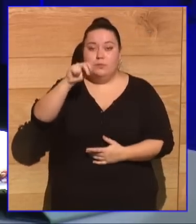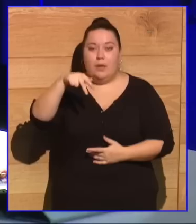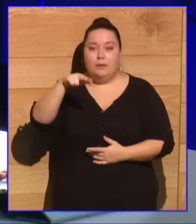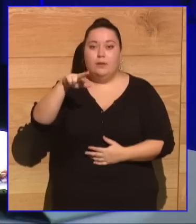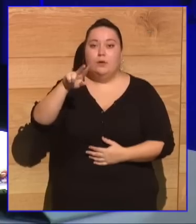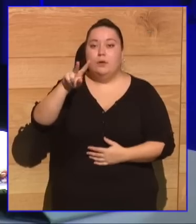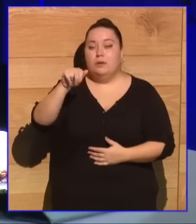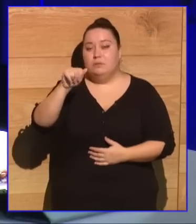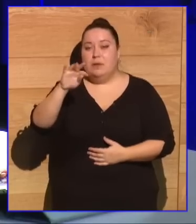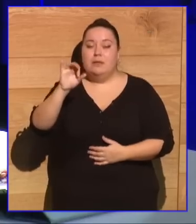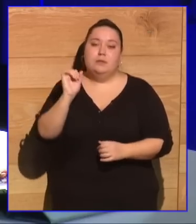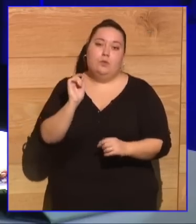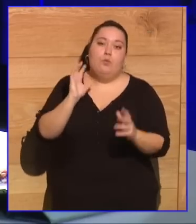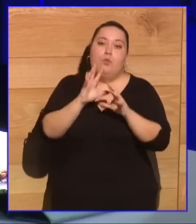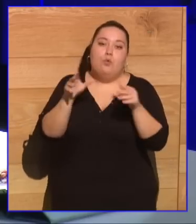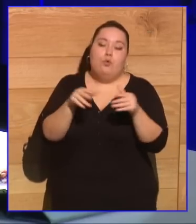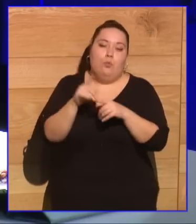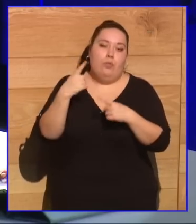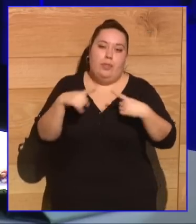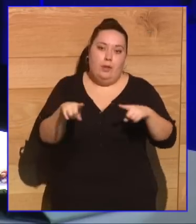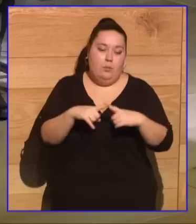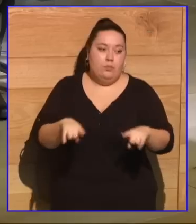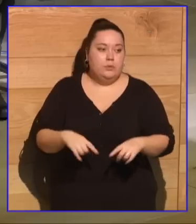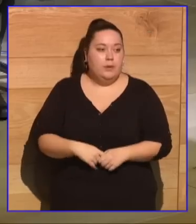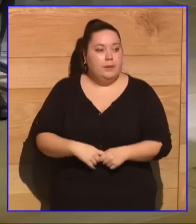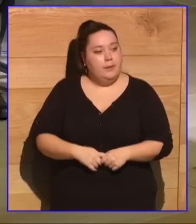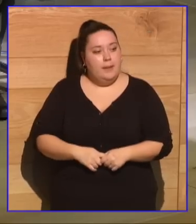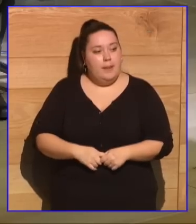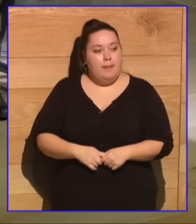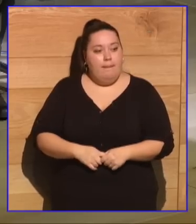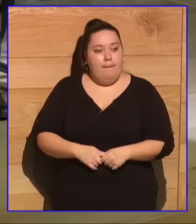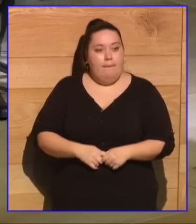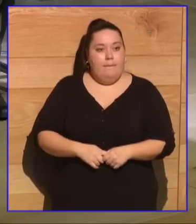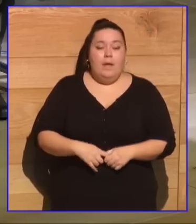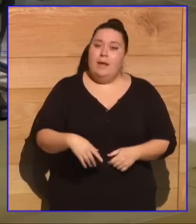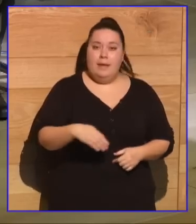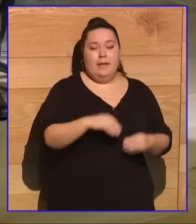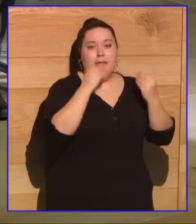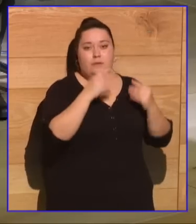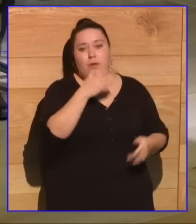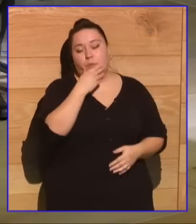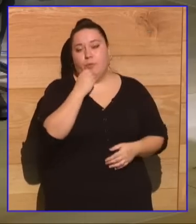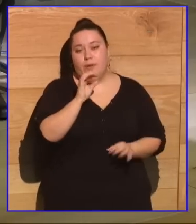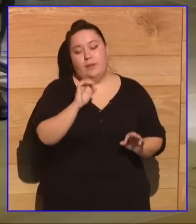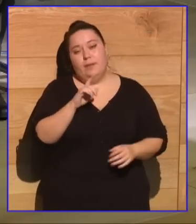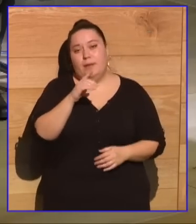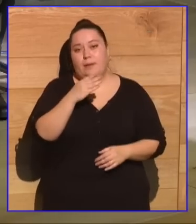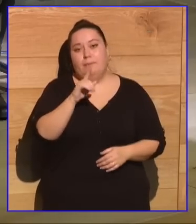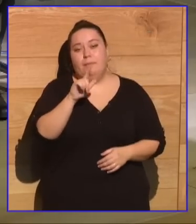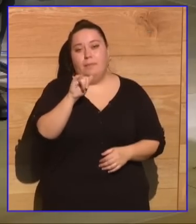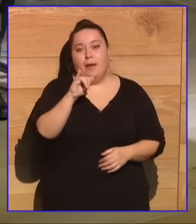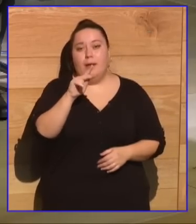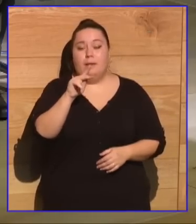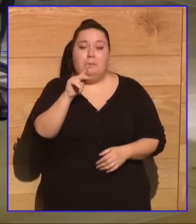un grupo punk, Un éxito, rock. con un éxito solo, el I Don't Like Mondays. En Qué ese bonita momento es la no- historia de Don't Like Mondays, ¿eh? ¿La conocéis o